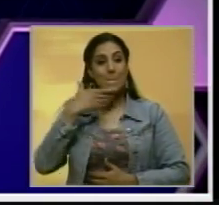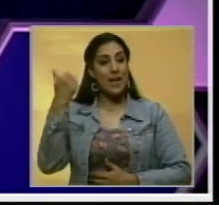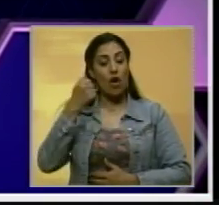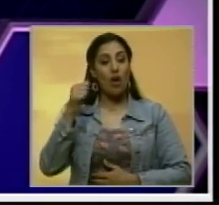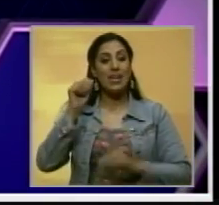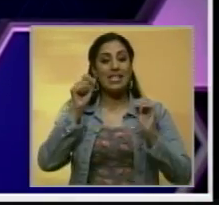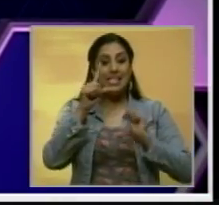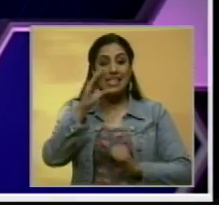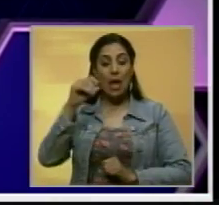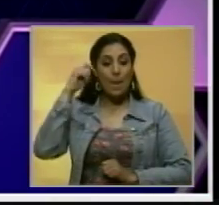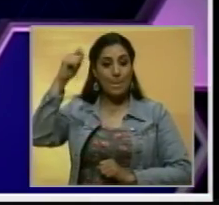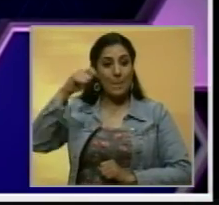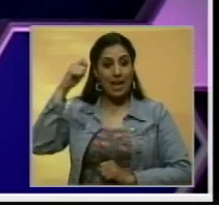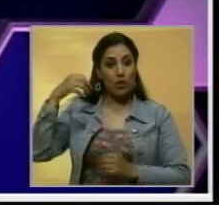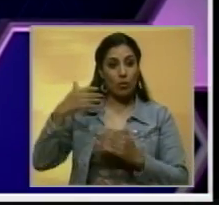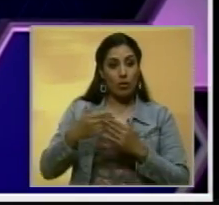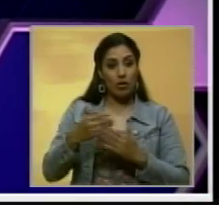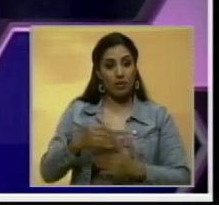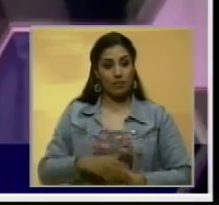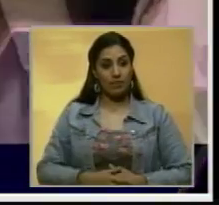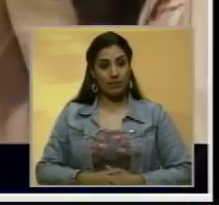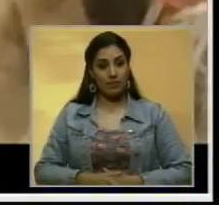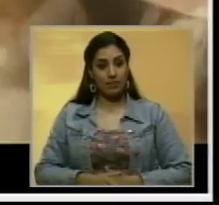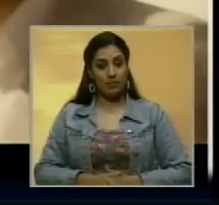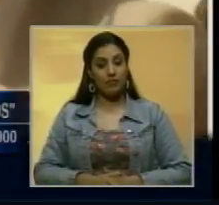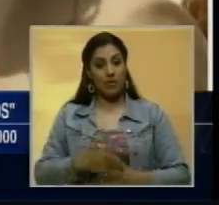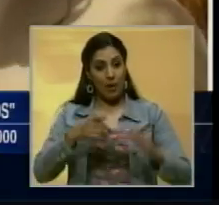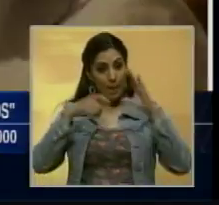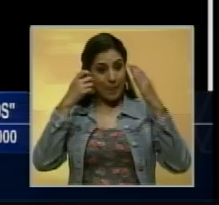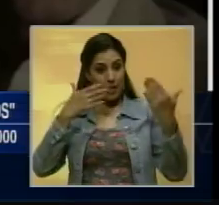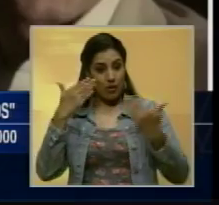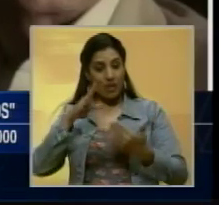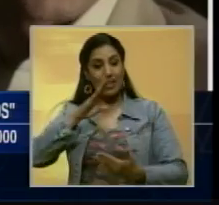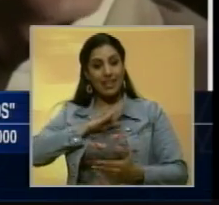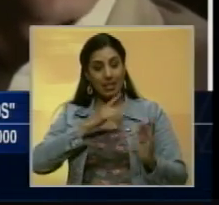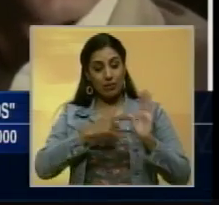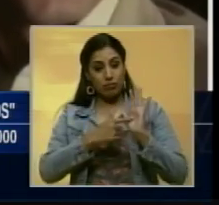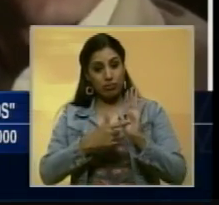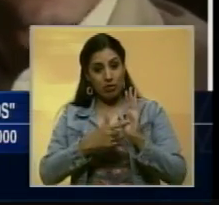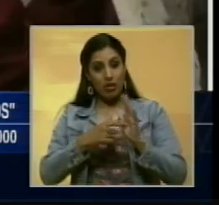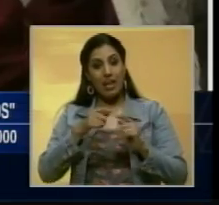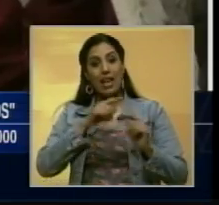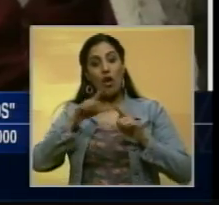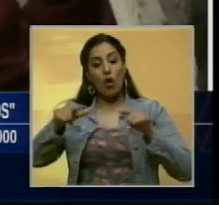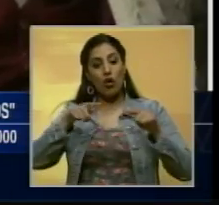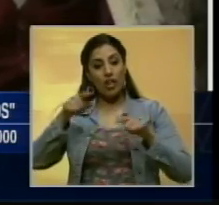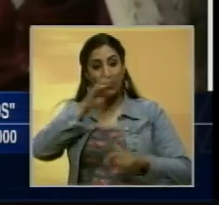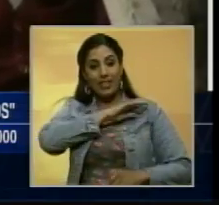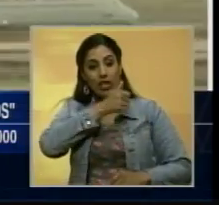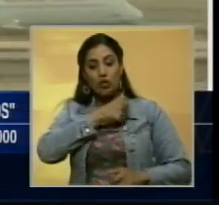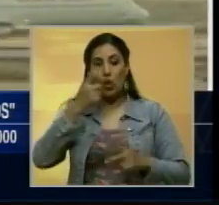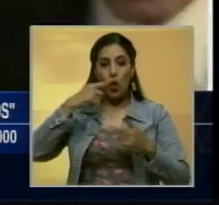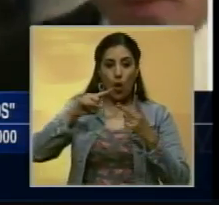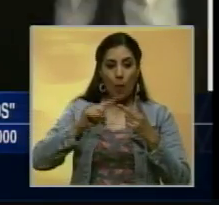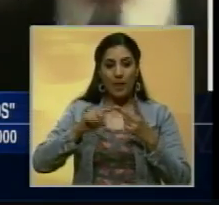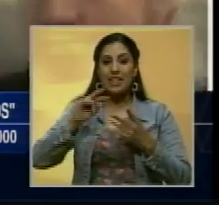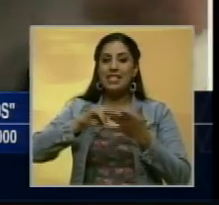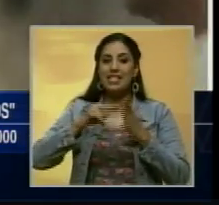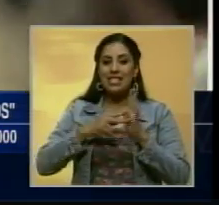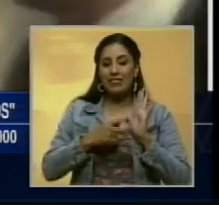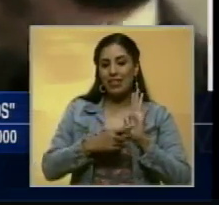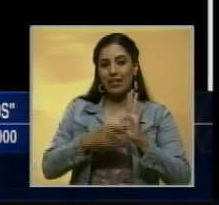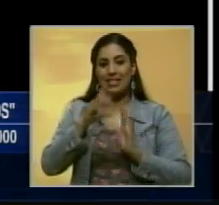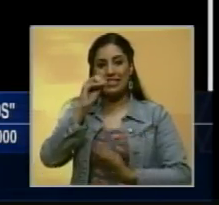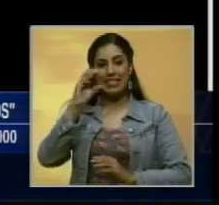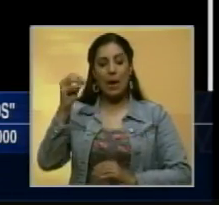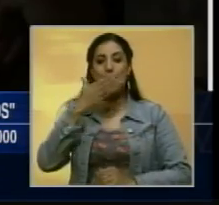100 películas en lo que va de milenio con Carlos. El film, protagonizado por Ramírez y dirigido por Olivera Sazayas, figuró en el top